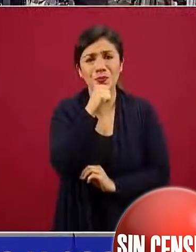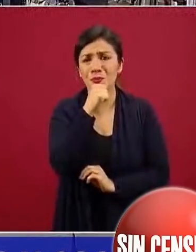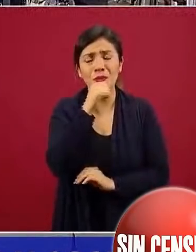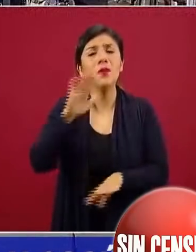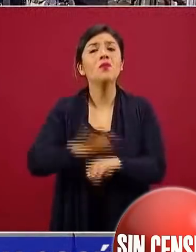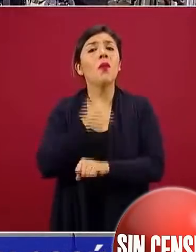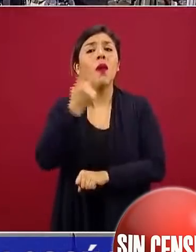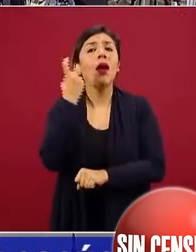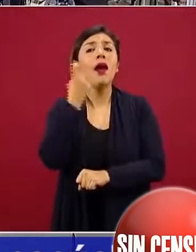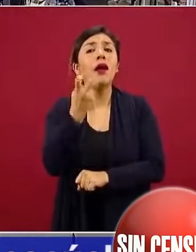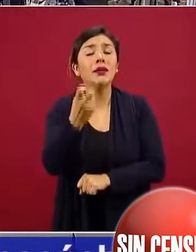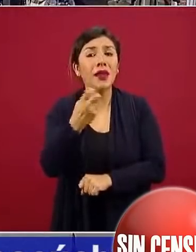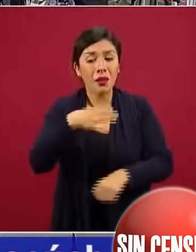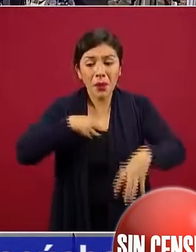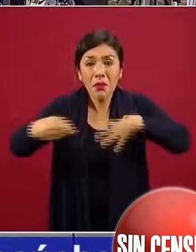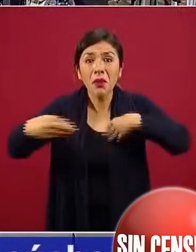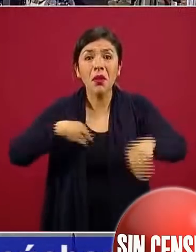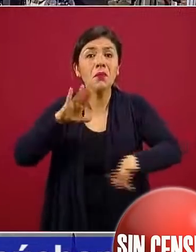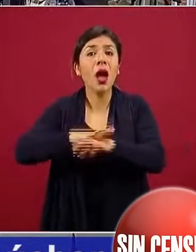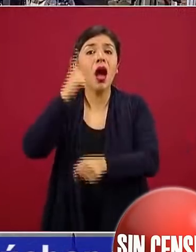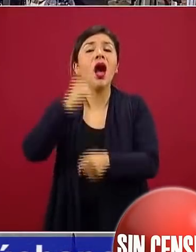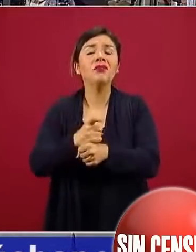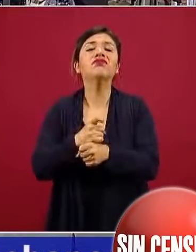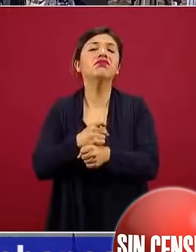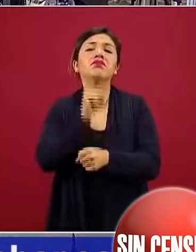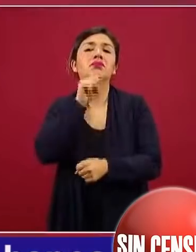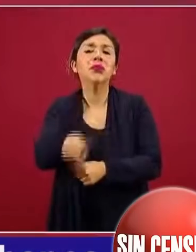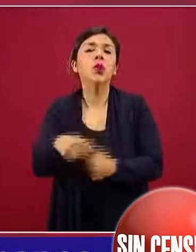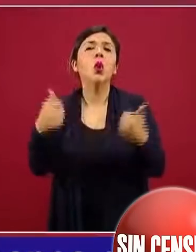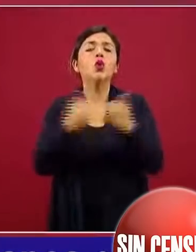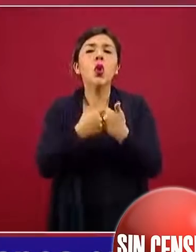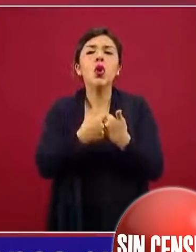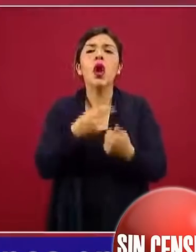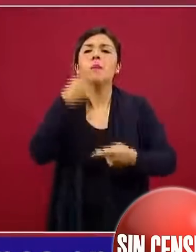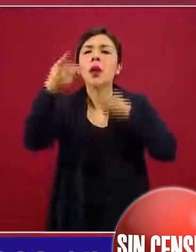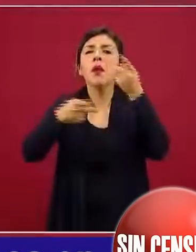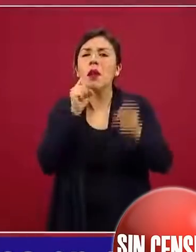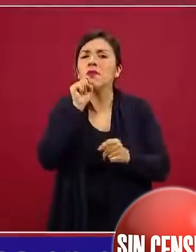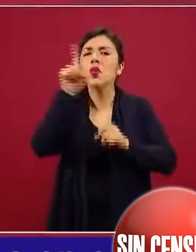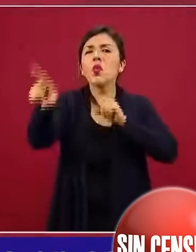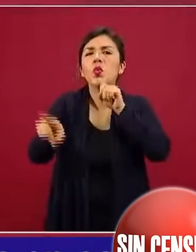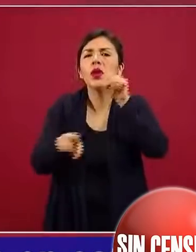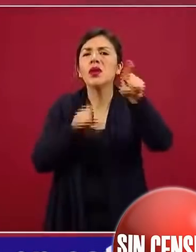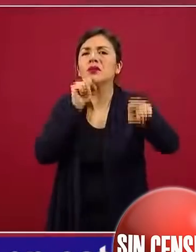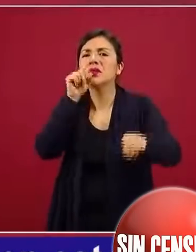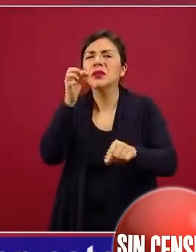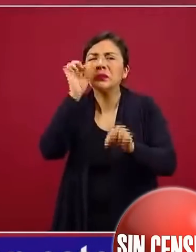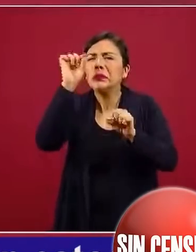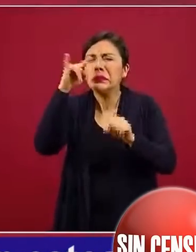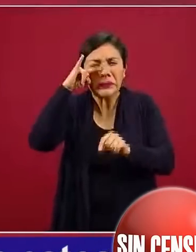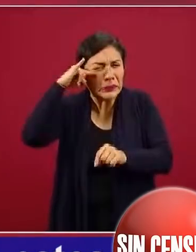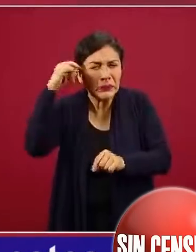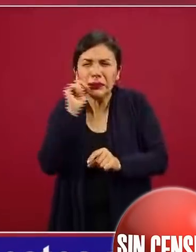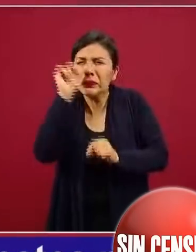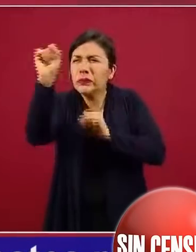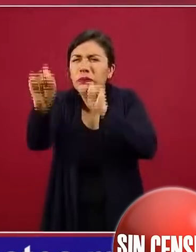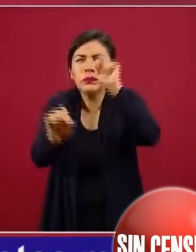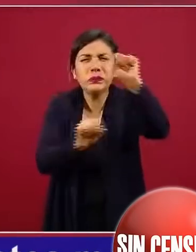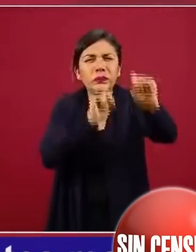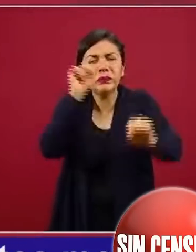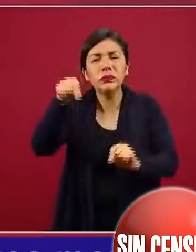la forma de transmisión de este virus es a través de las gotas y gotas pequeñas y